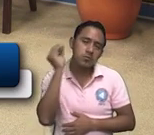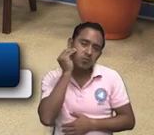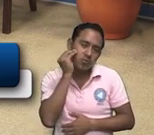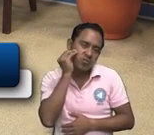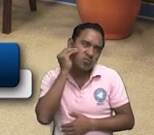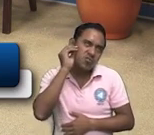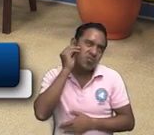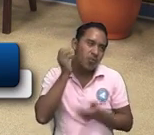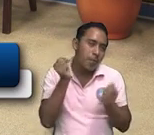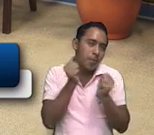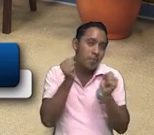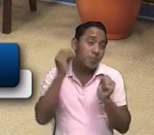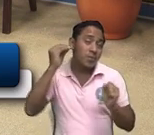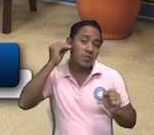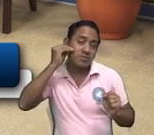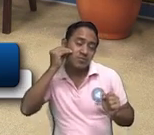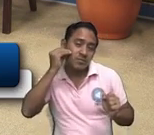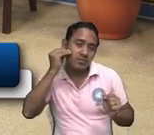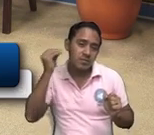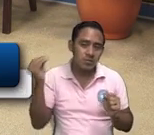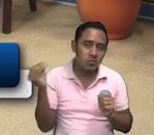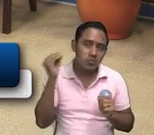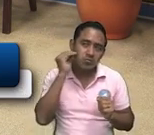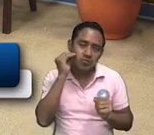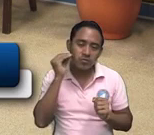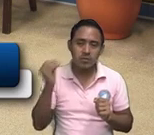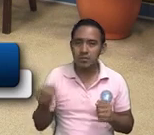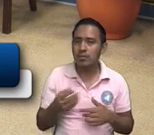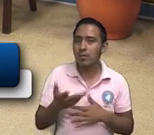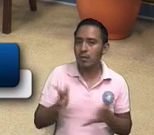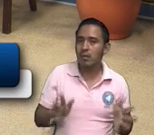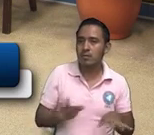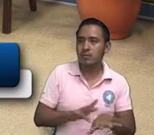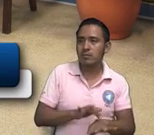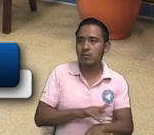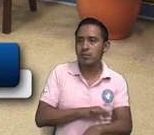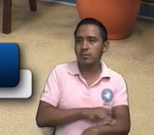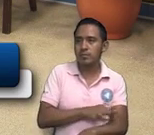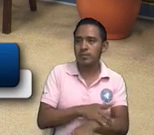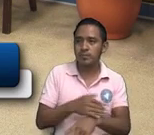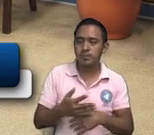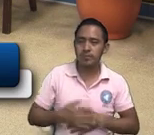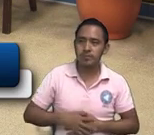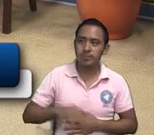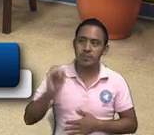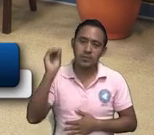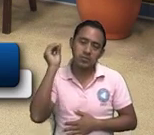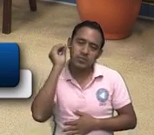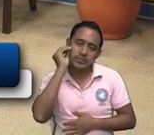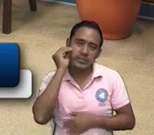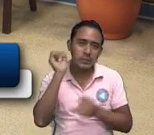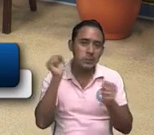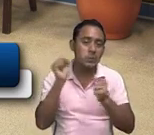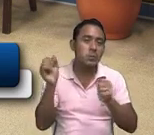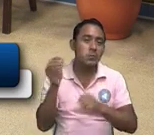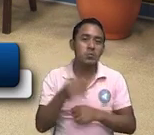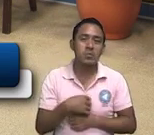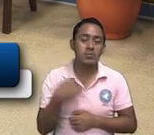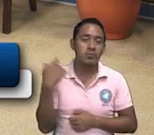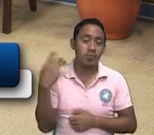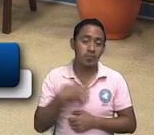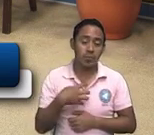del perrito. Se lo arriman al cachete, se lo arriman. Sienten esa sensación helada del hocico.